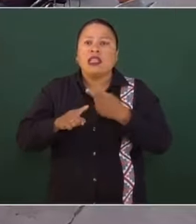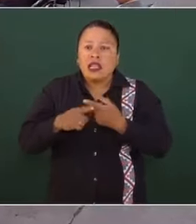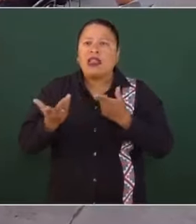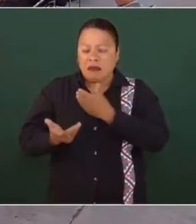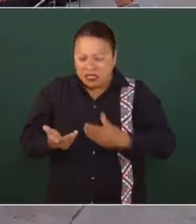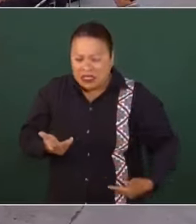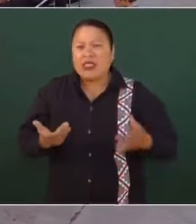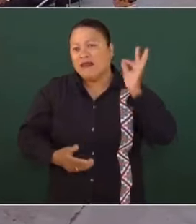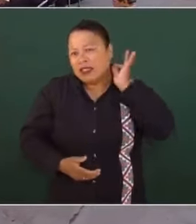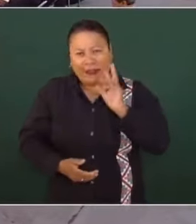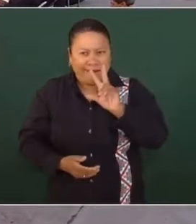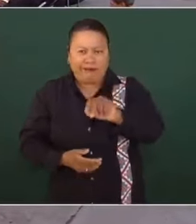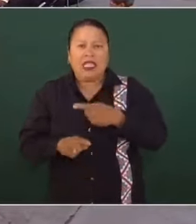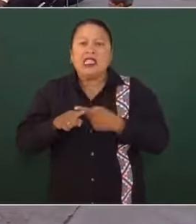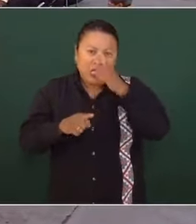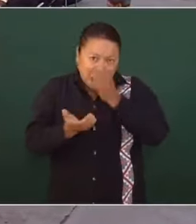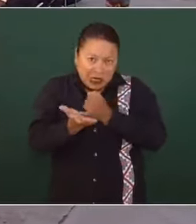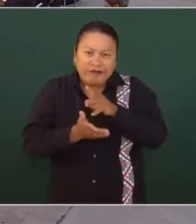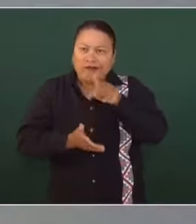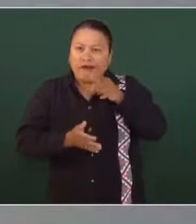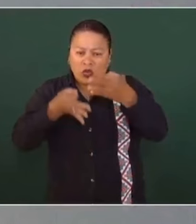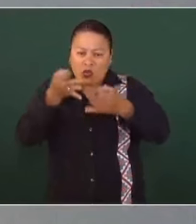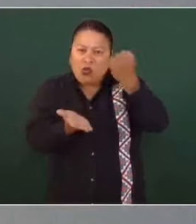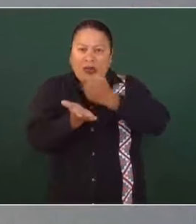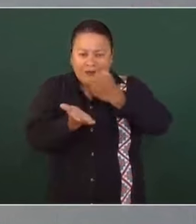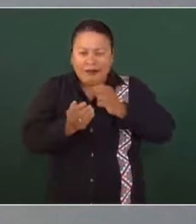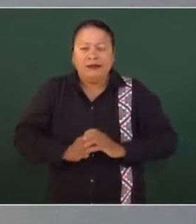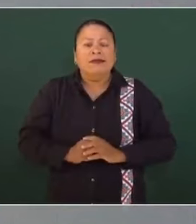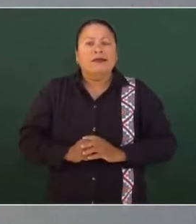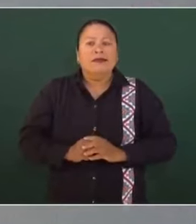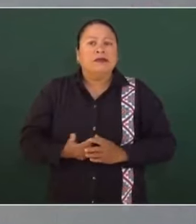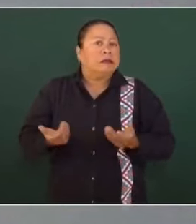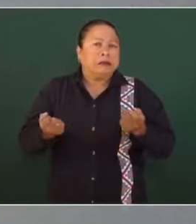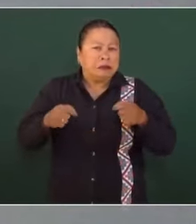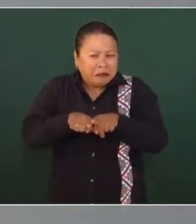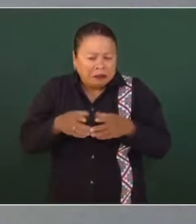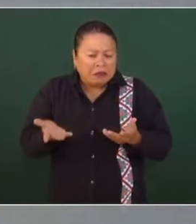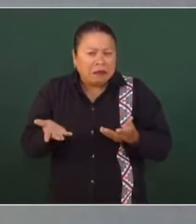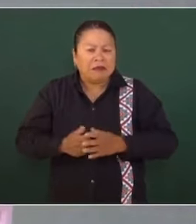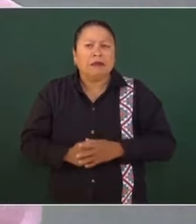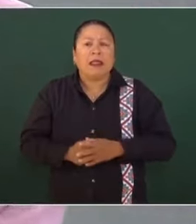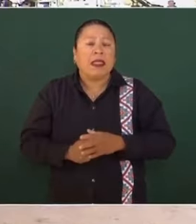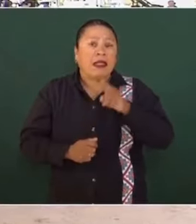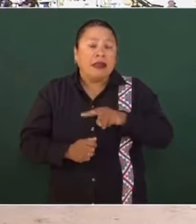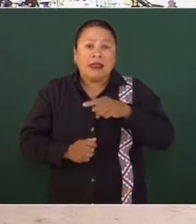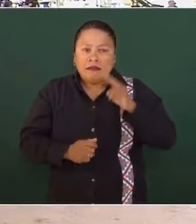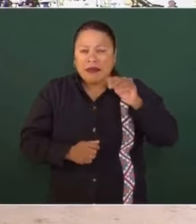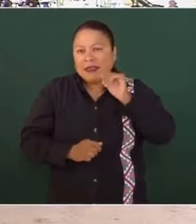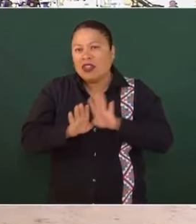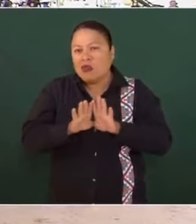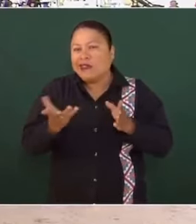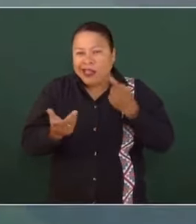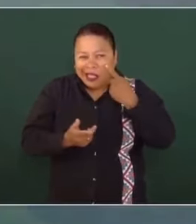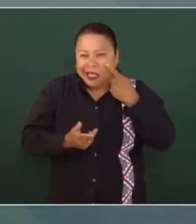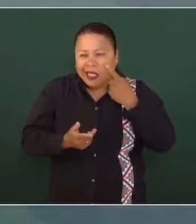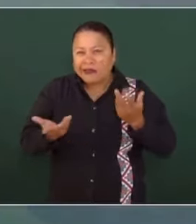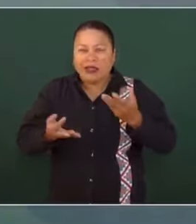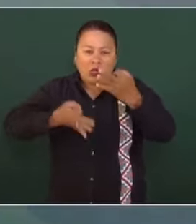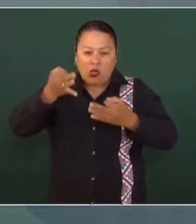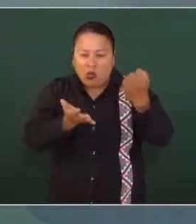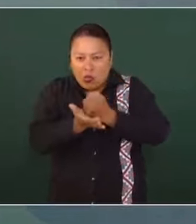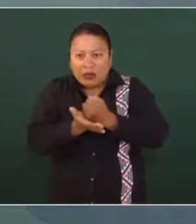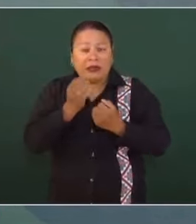ni la Fiscalía. Es una decisión de un juez, como las tenemos lamentablemente casi a diario, de